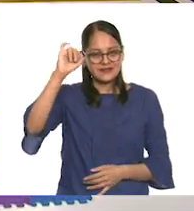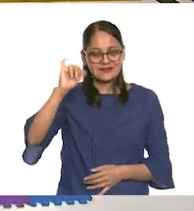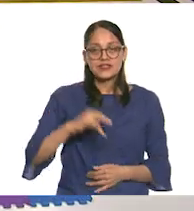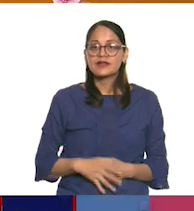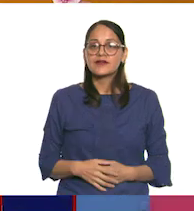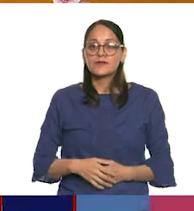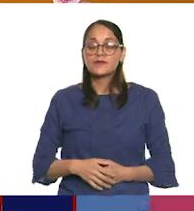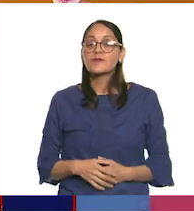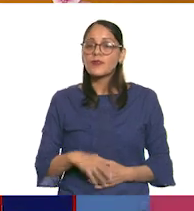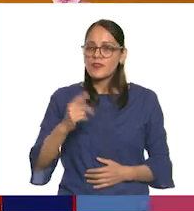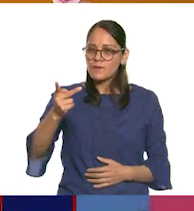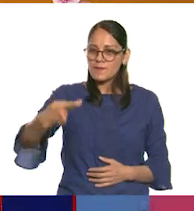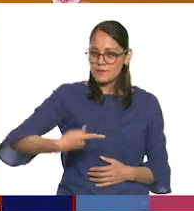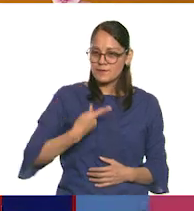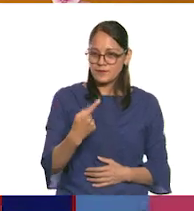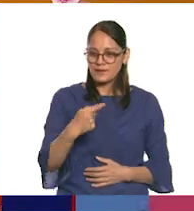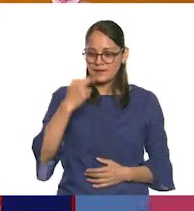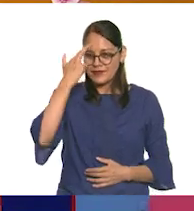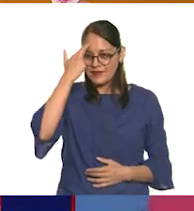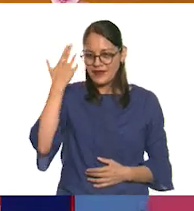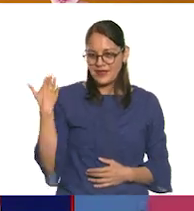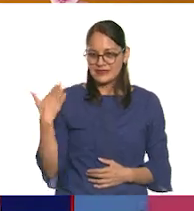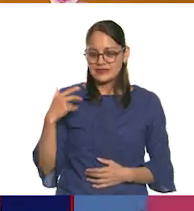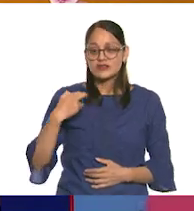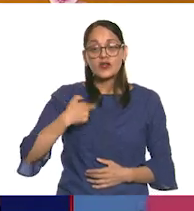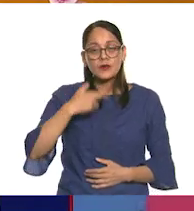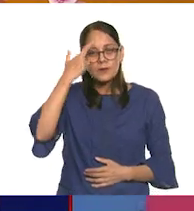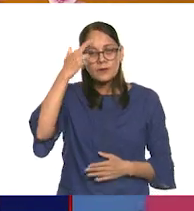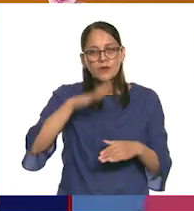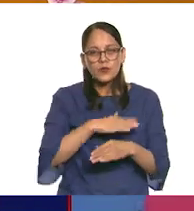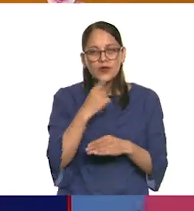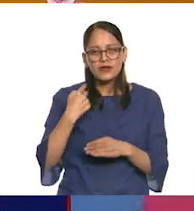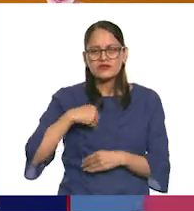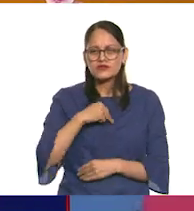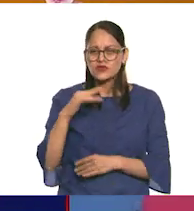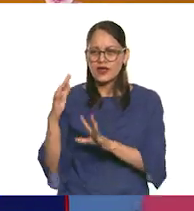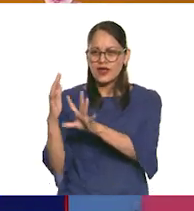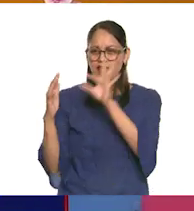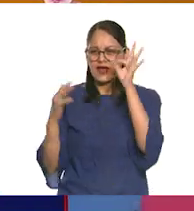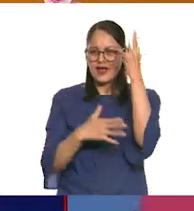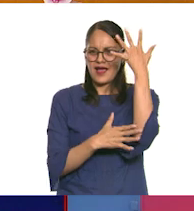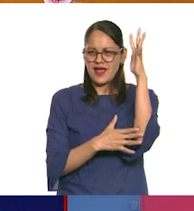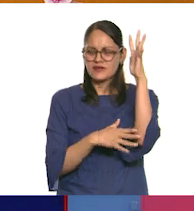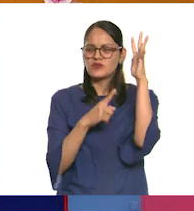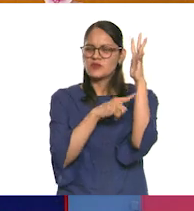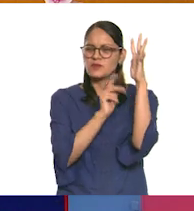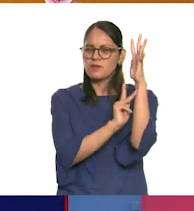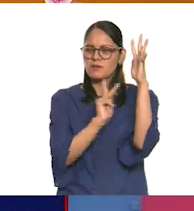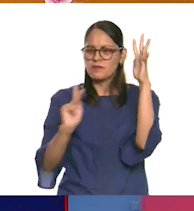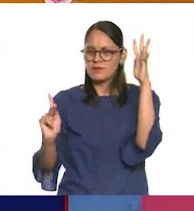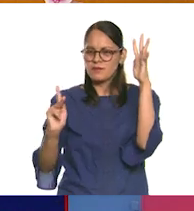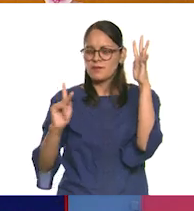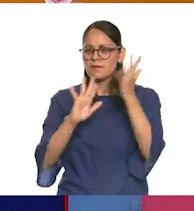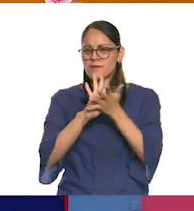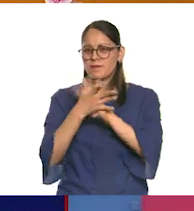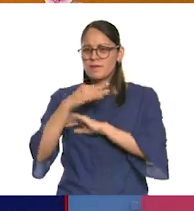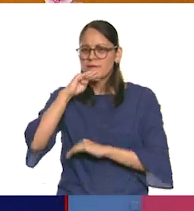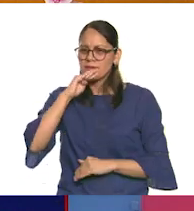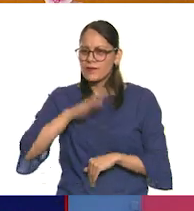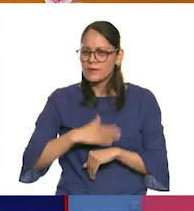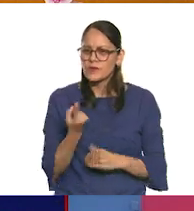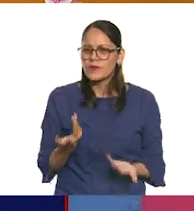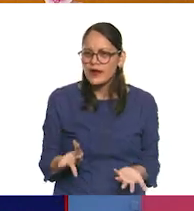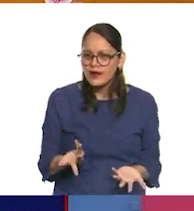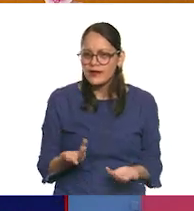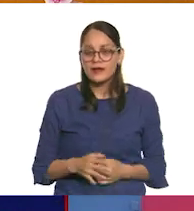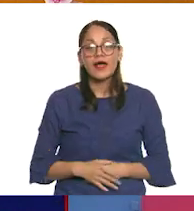Sí, lo logré. y me preguntaste hace rato que si podíamos recordar por qué habíamos elegido el concepto de un árbol que tenía que ver con el concepto de las mamás.